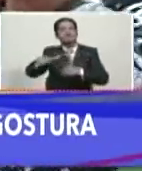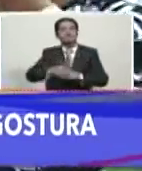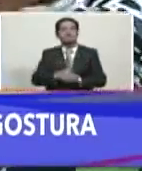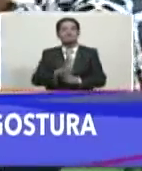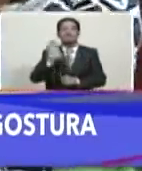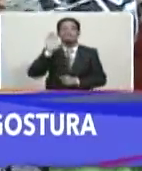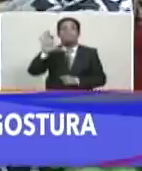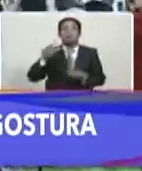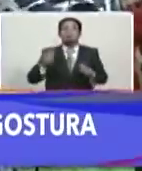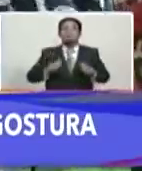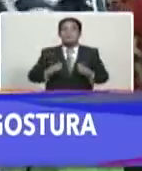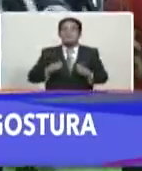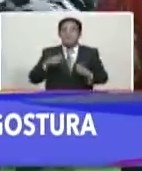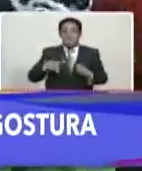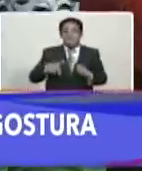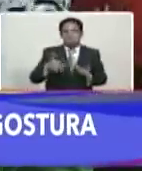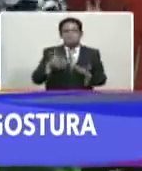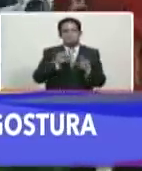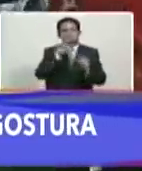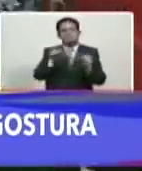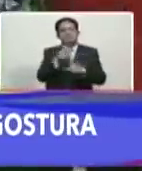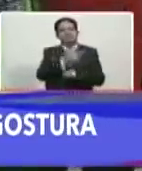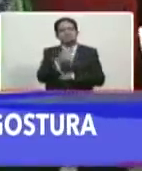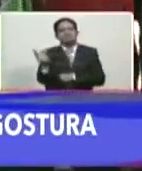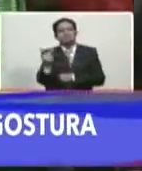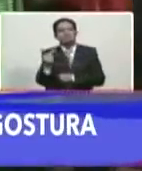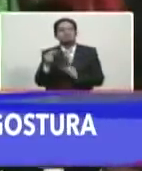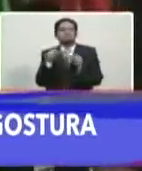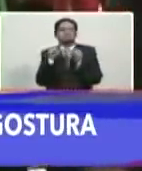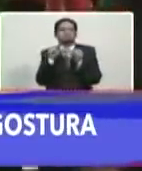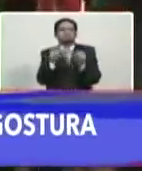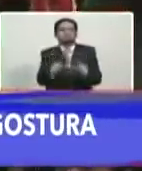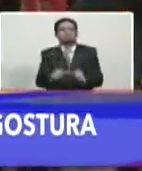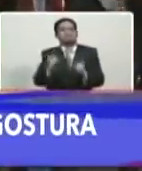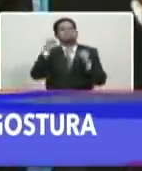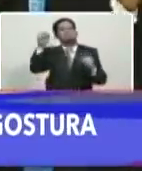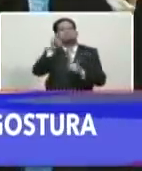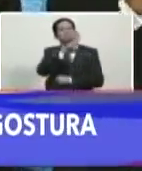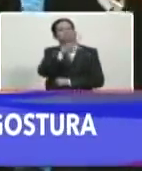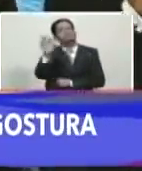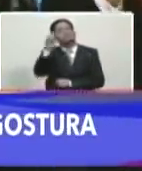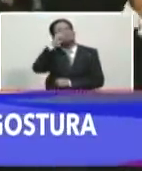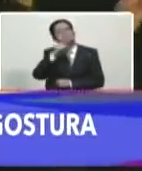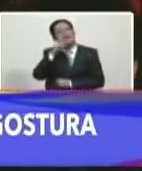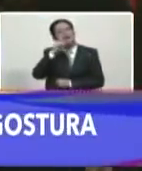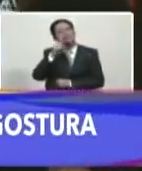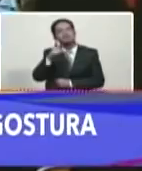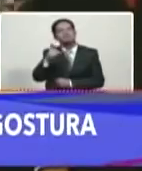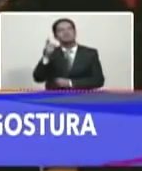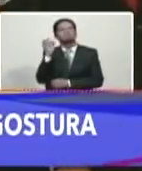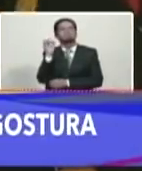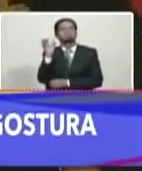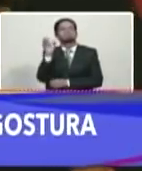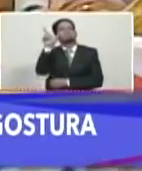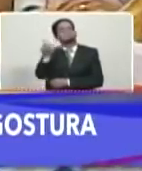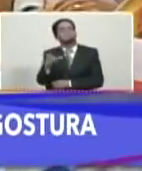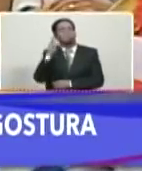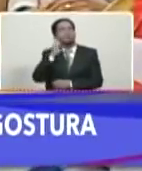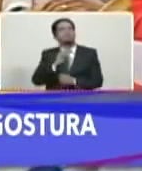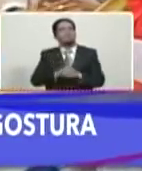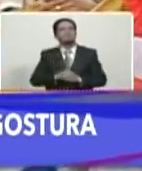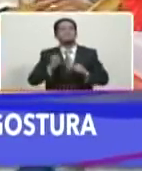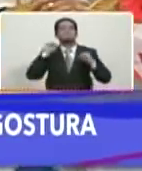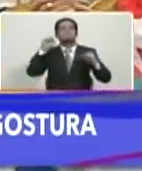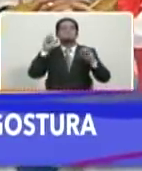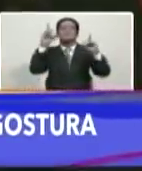vivirá en este siglo XXI, que es nuestro siglo. ¡Que vivan los 200 años de Angostura! ¡Que viva la